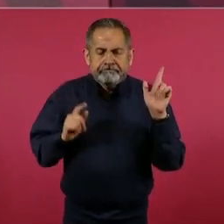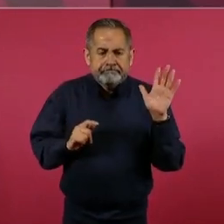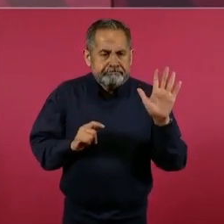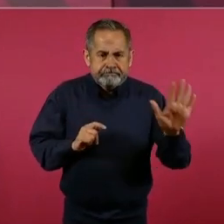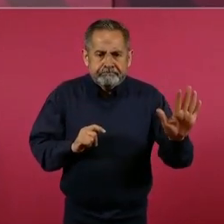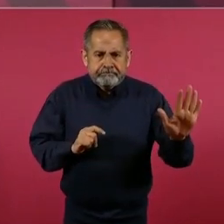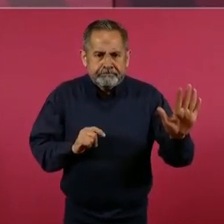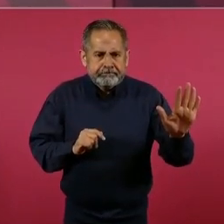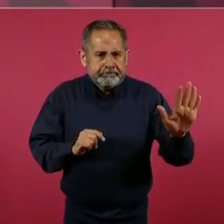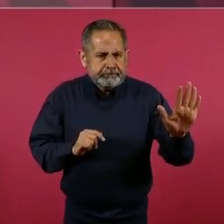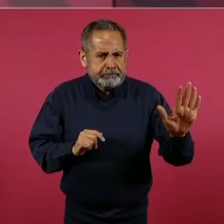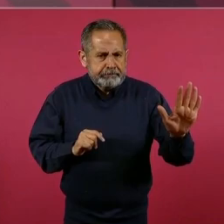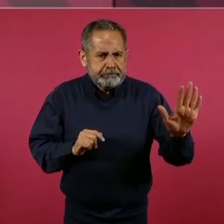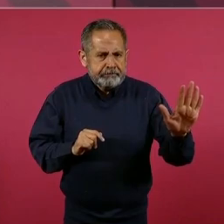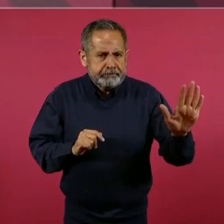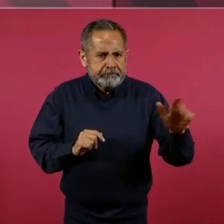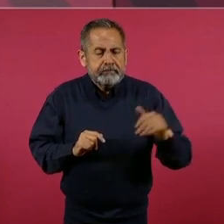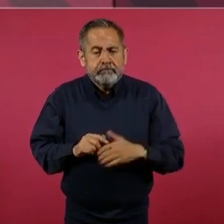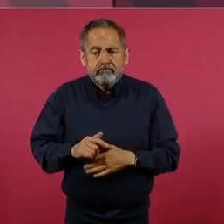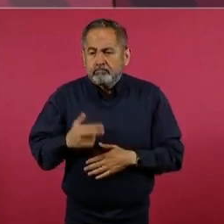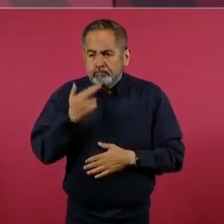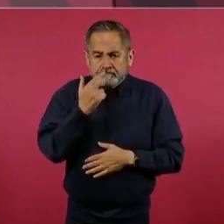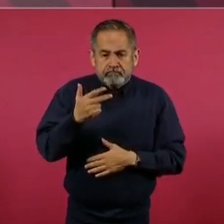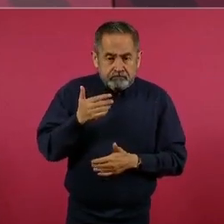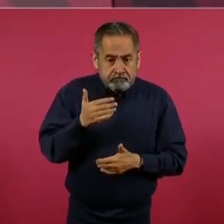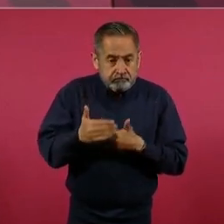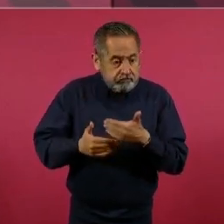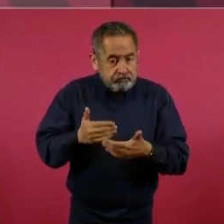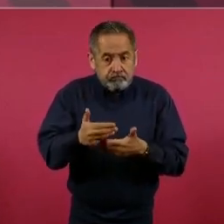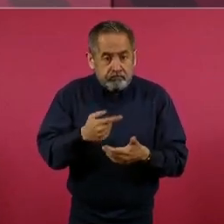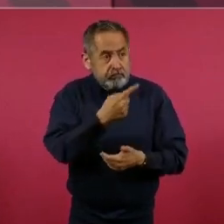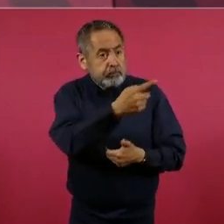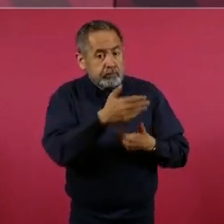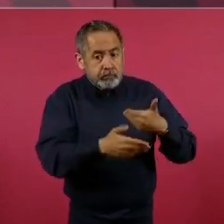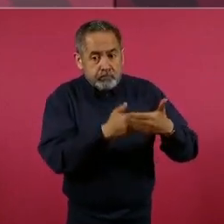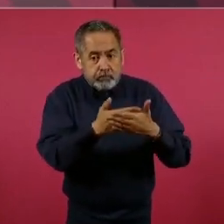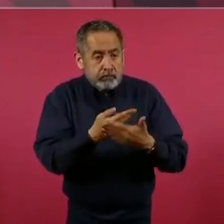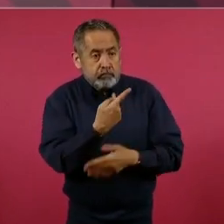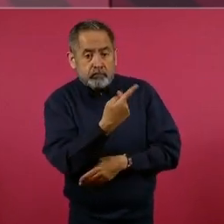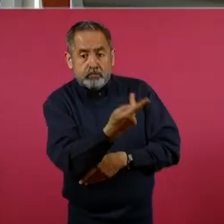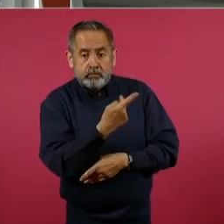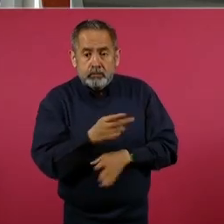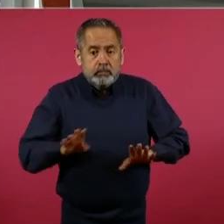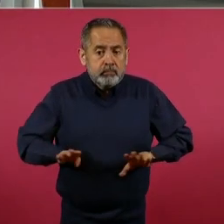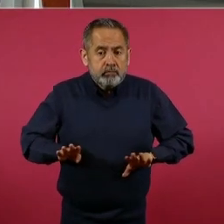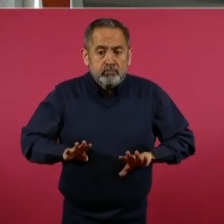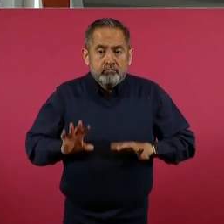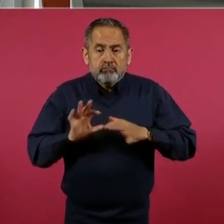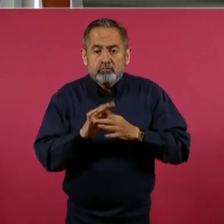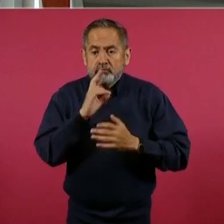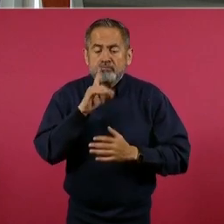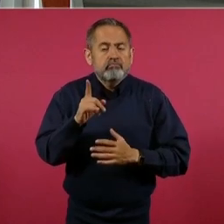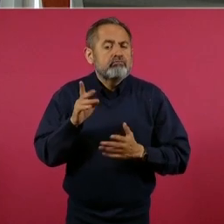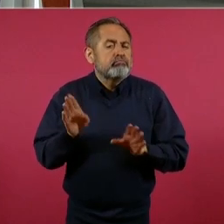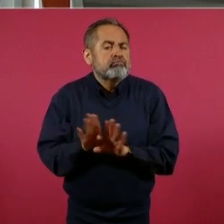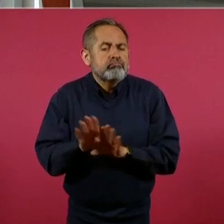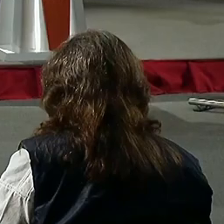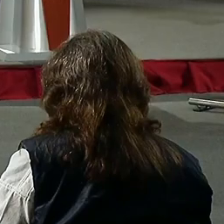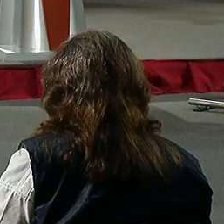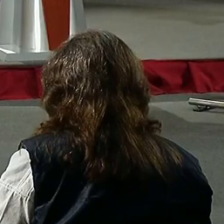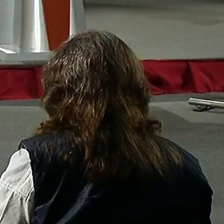se avanza más, claro, que nos conviene más la